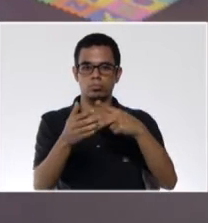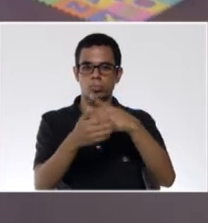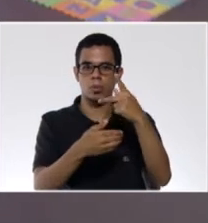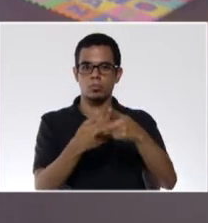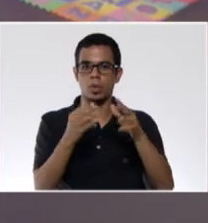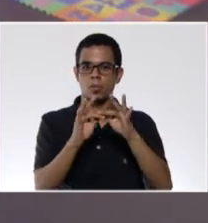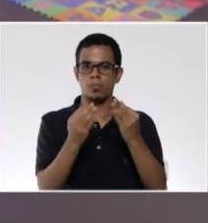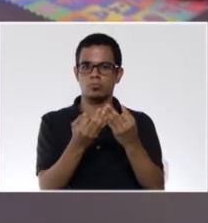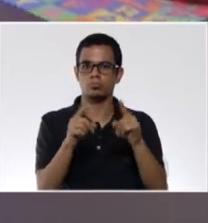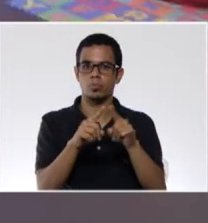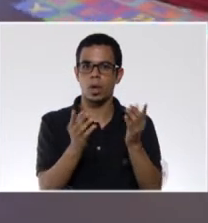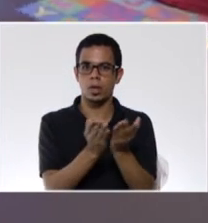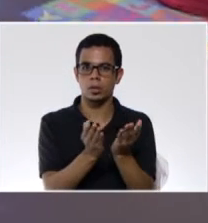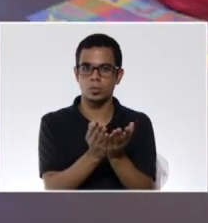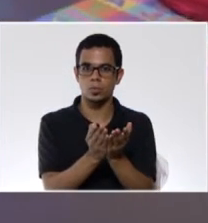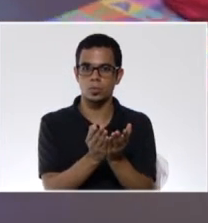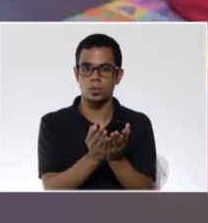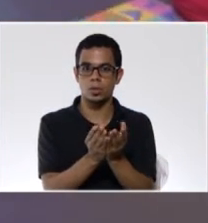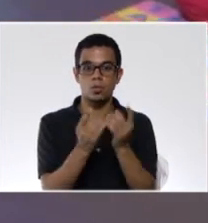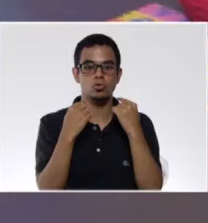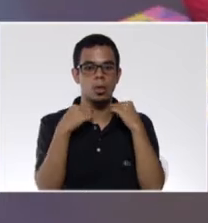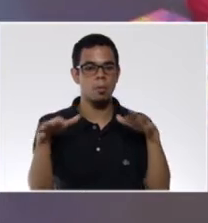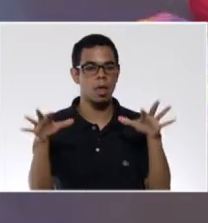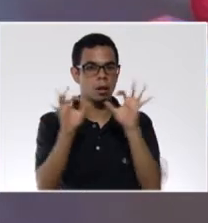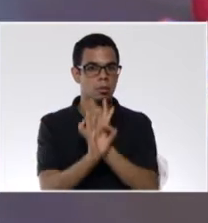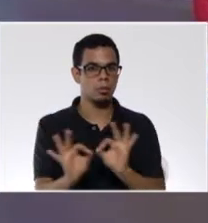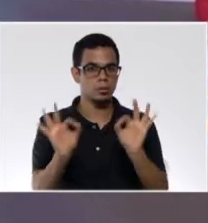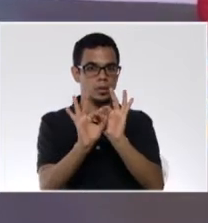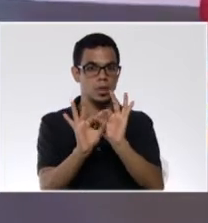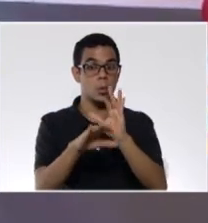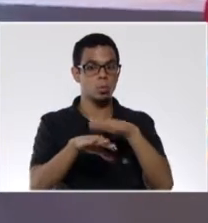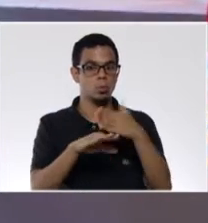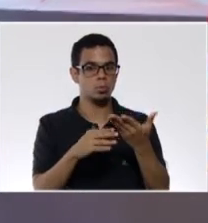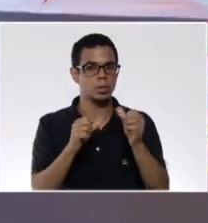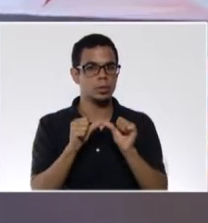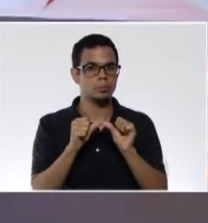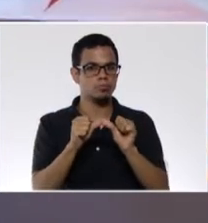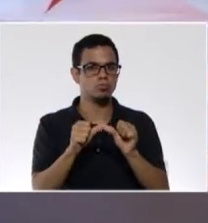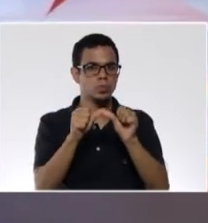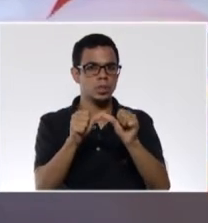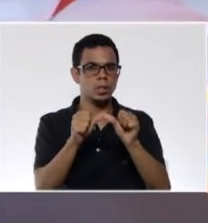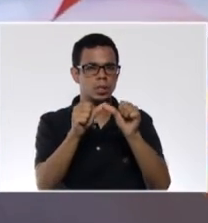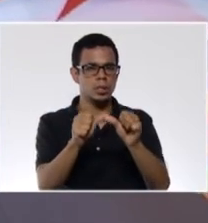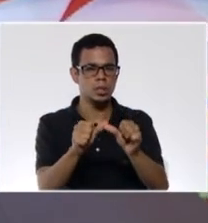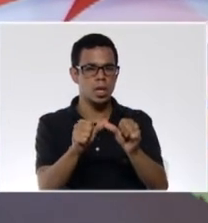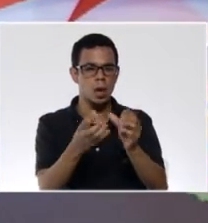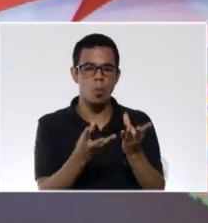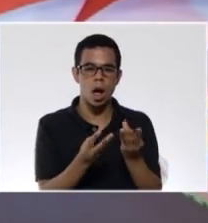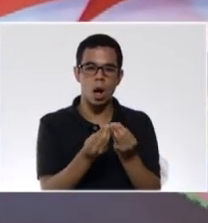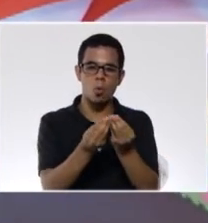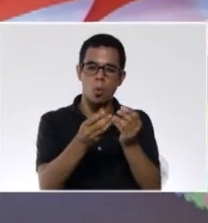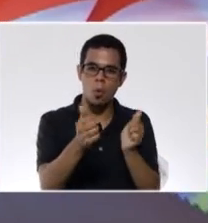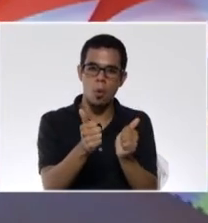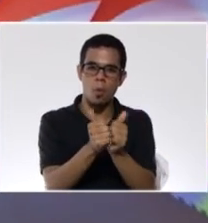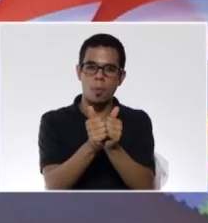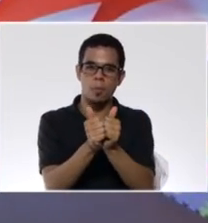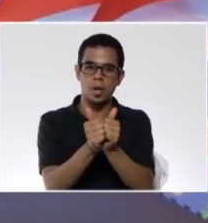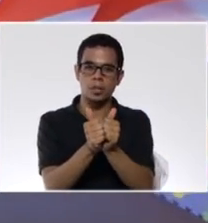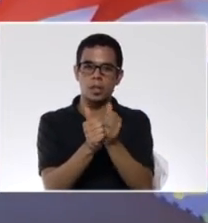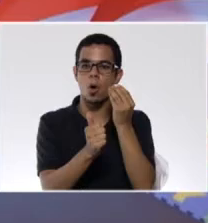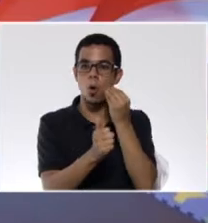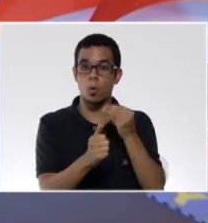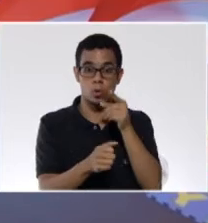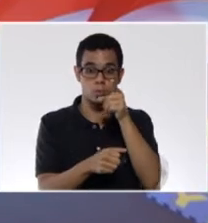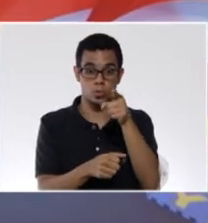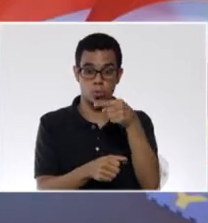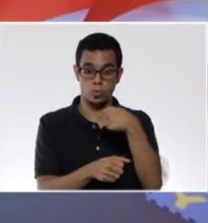ningún detalle. Eso es muy importante porque nosotros estamos avanzando en la vanguardia del saber con jóvenes como tú, jóvenes como